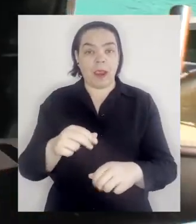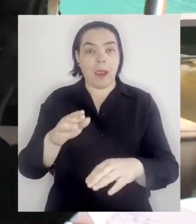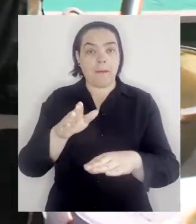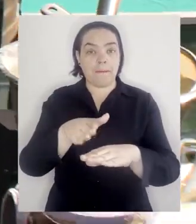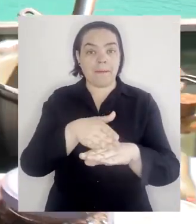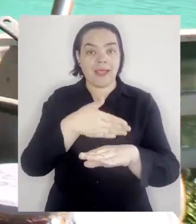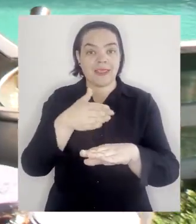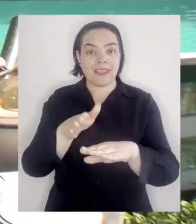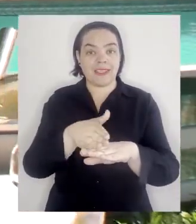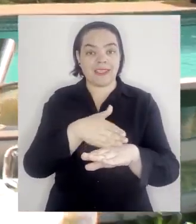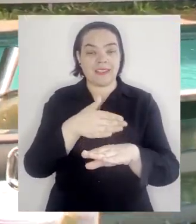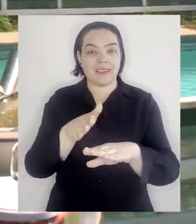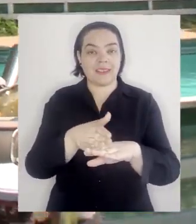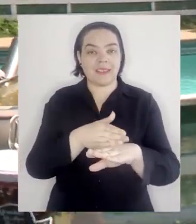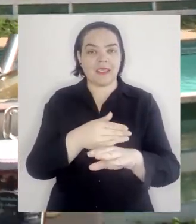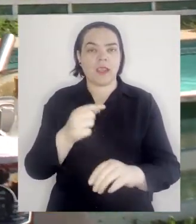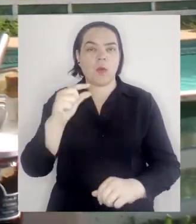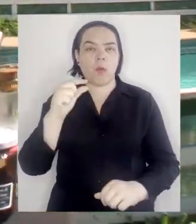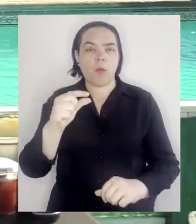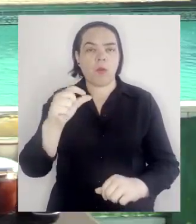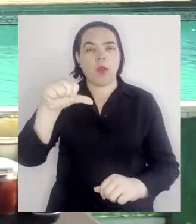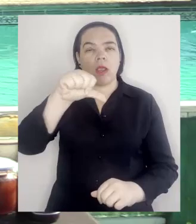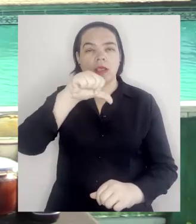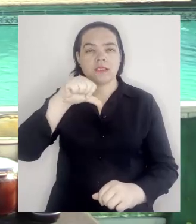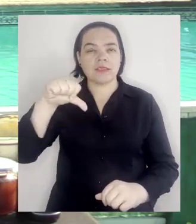en ese ahí le echamos un poquito de mantequilla